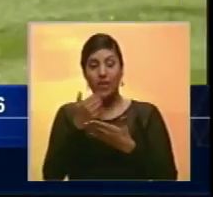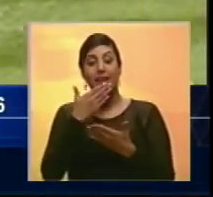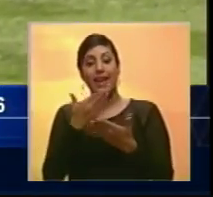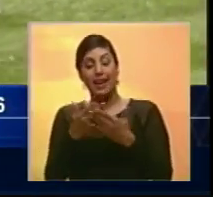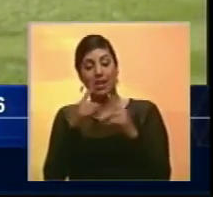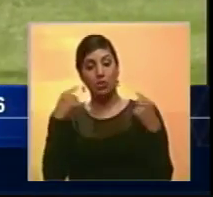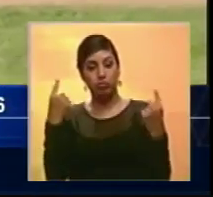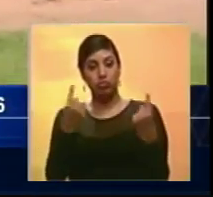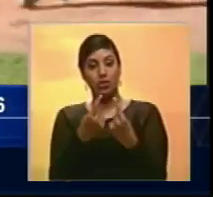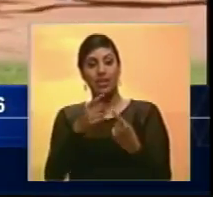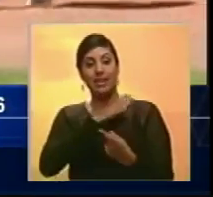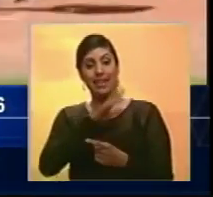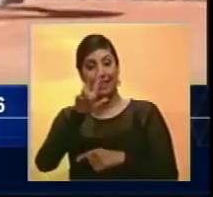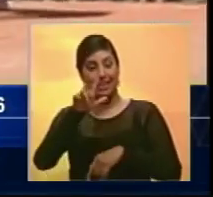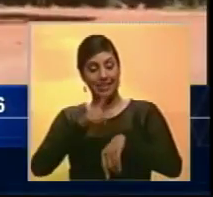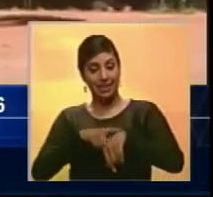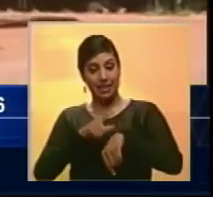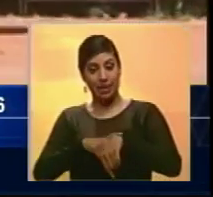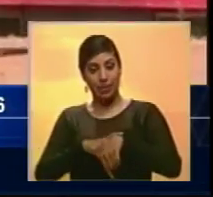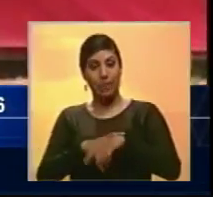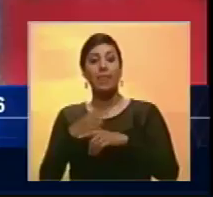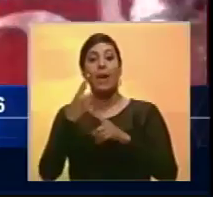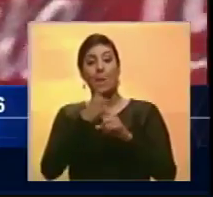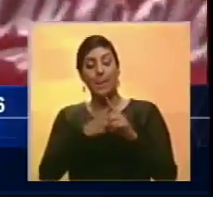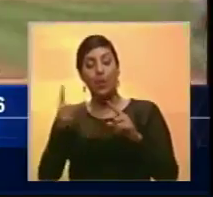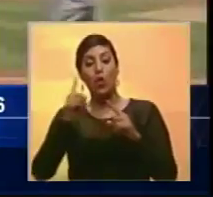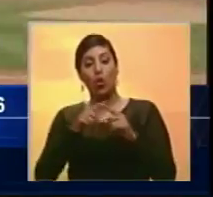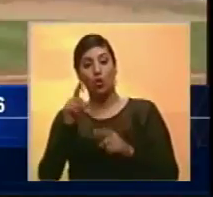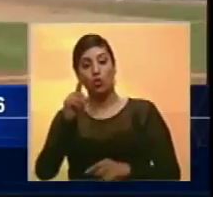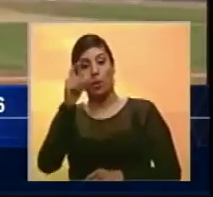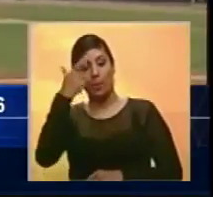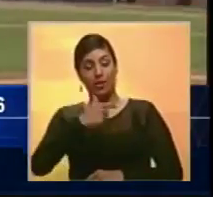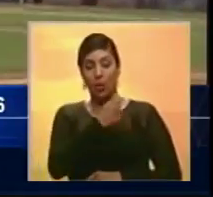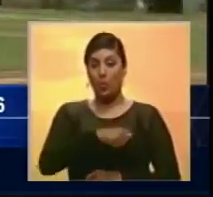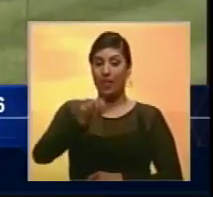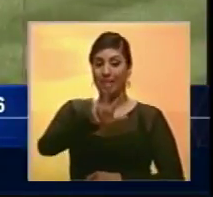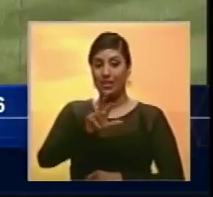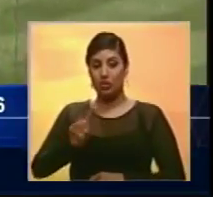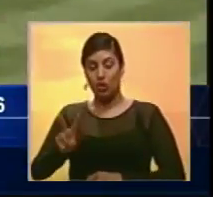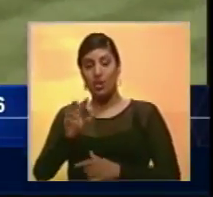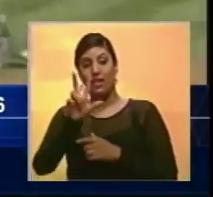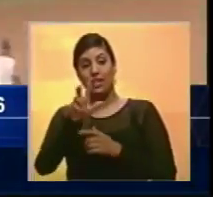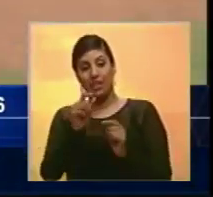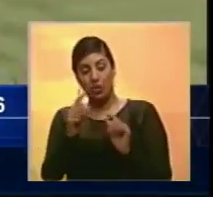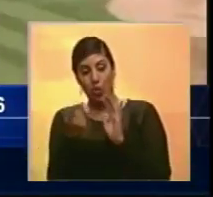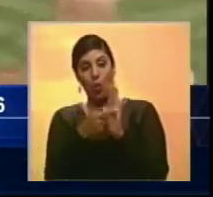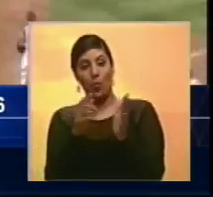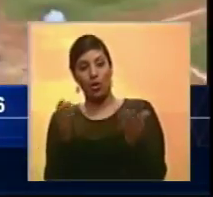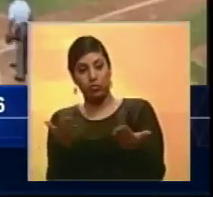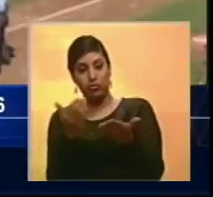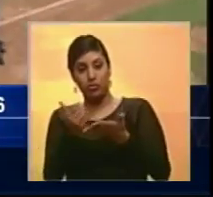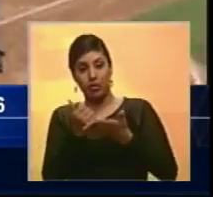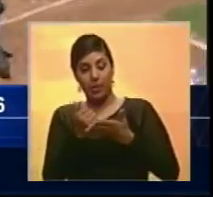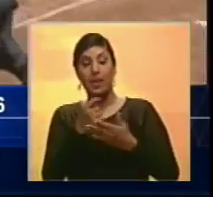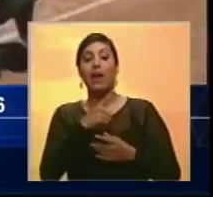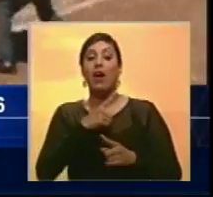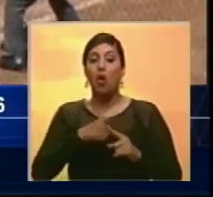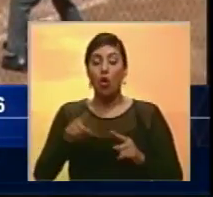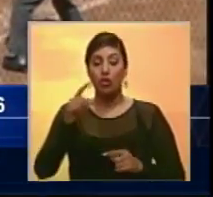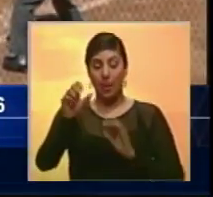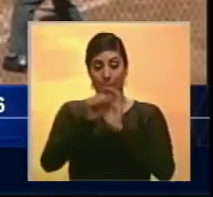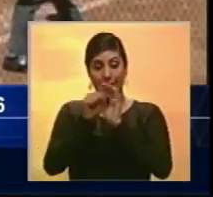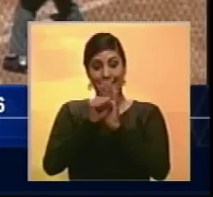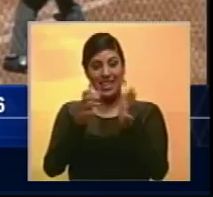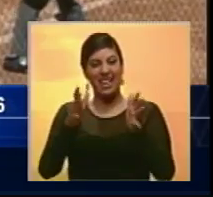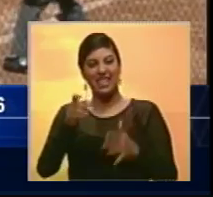gracias a un cuadrangular que conectó en el tercer episodio. Mientras que Rodríguez bateó de 3-2 con 3 anotadas y 2 remolques. El pitcher